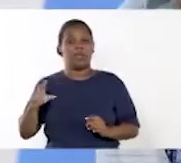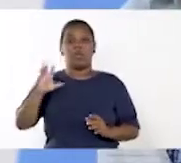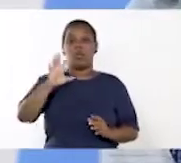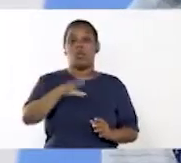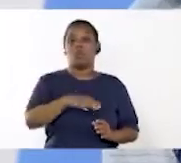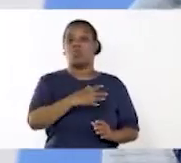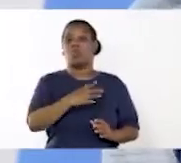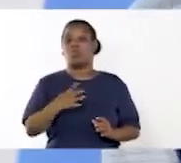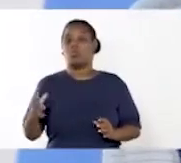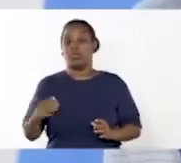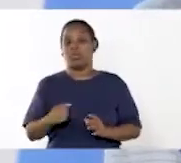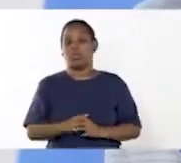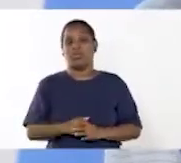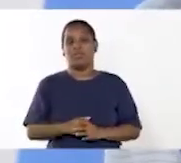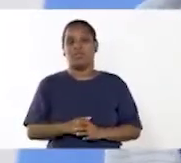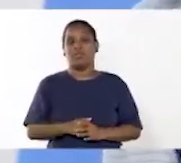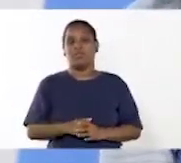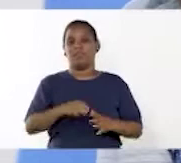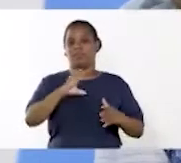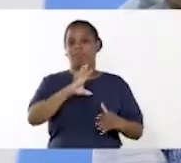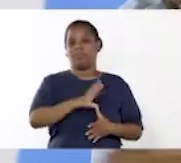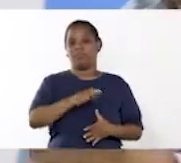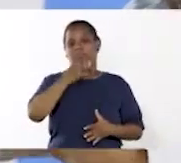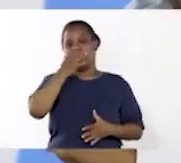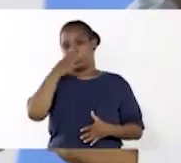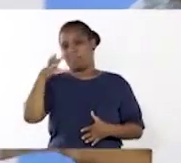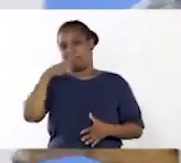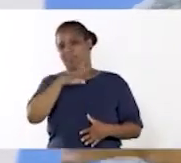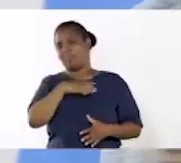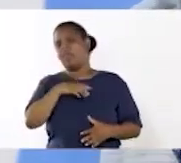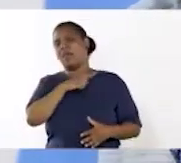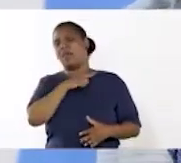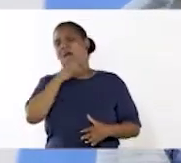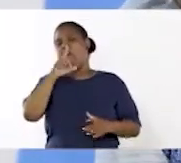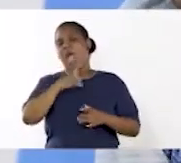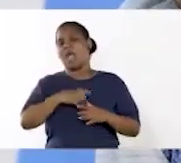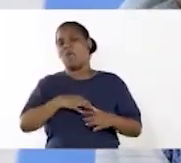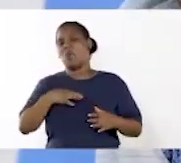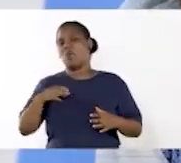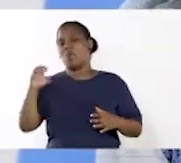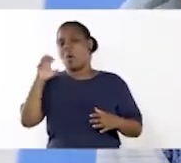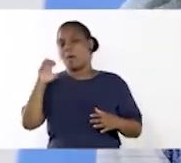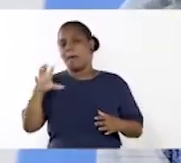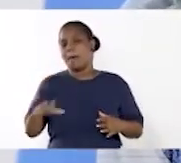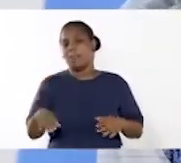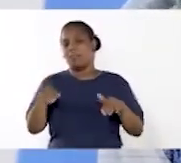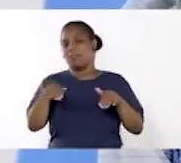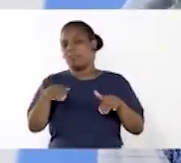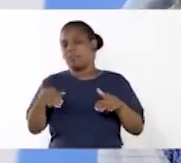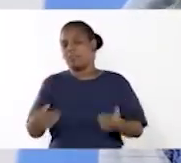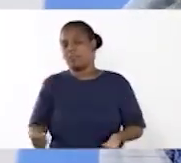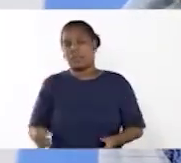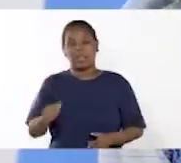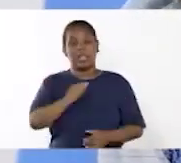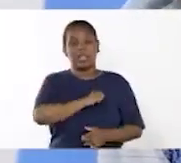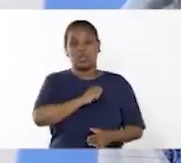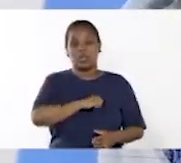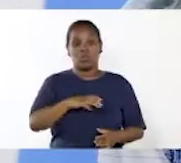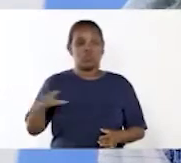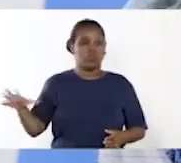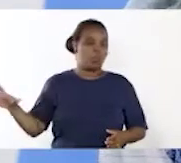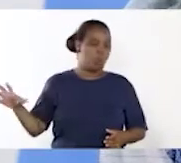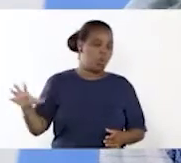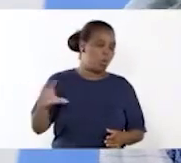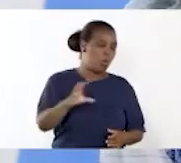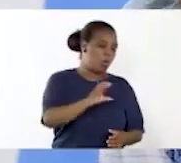continentes. Ningún continente que le corresponde a esa latitud se queda fuera de él. Ahí está la faja